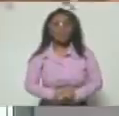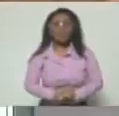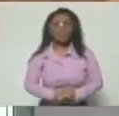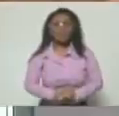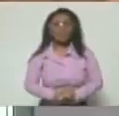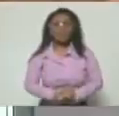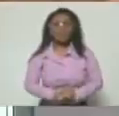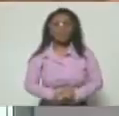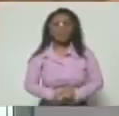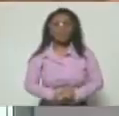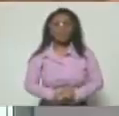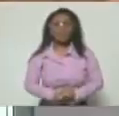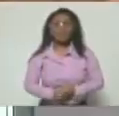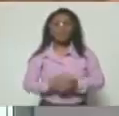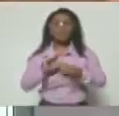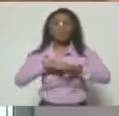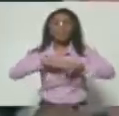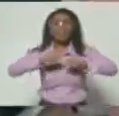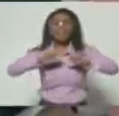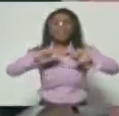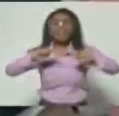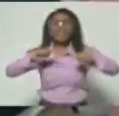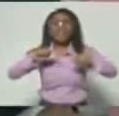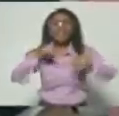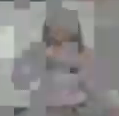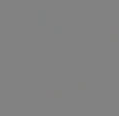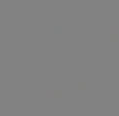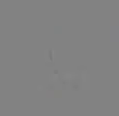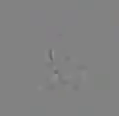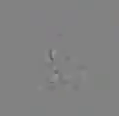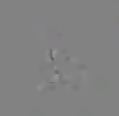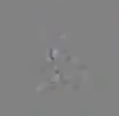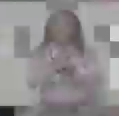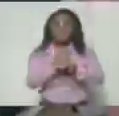sus placas tectónicas están rugiendo.